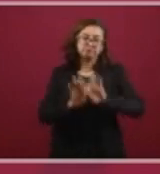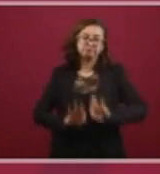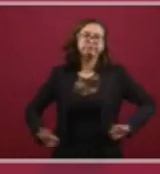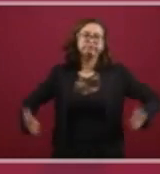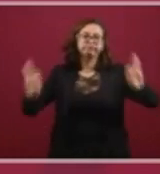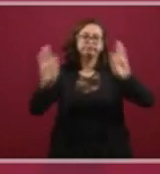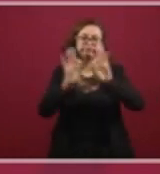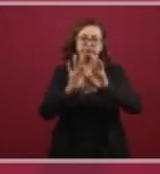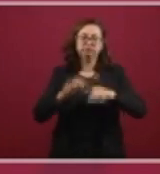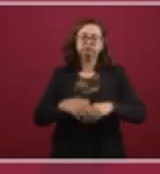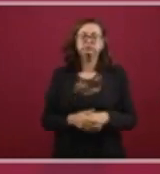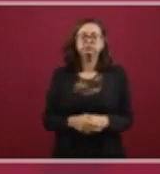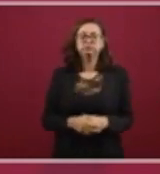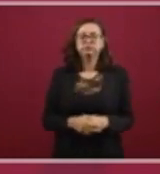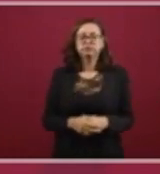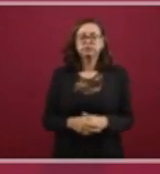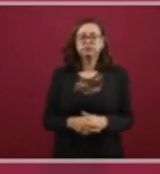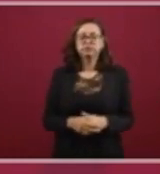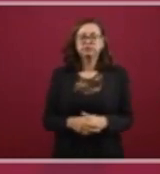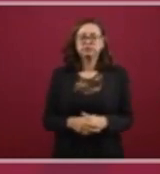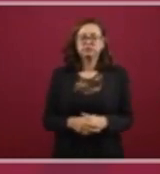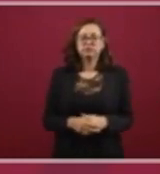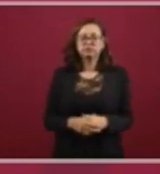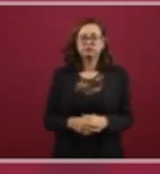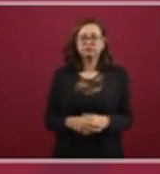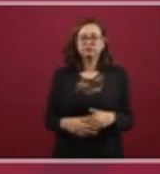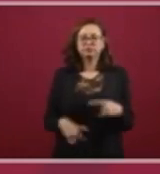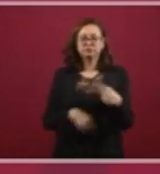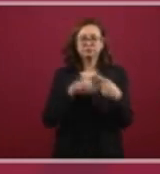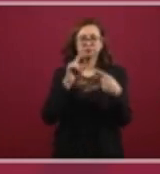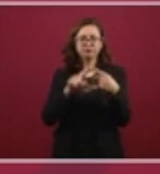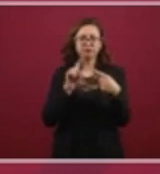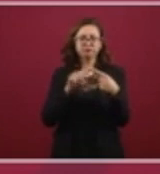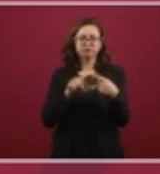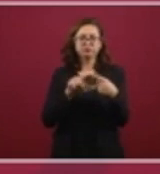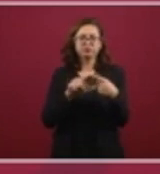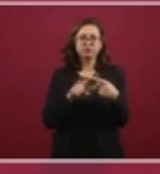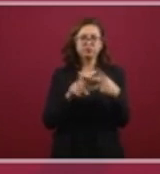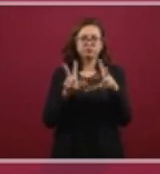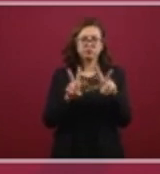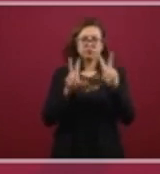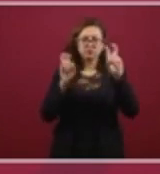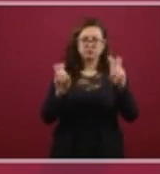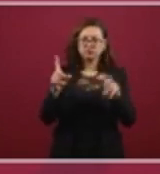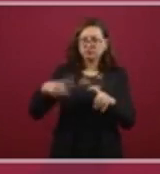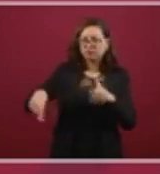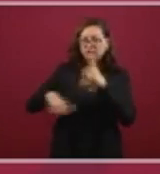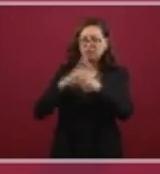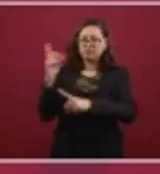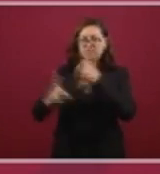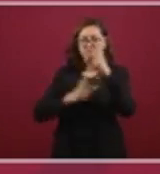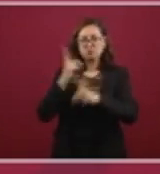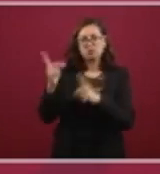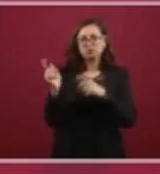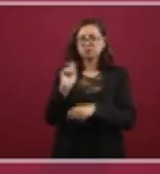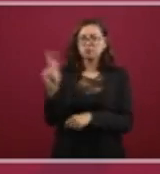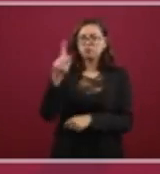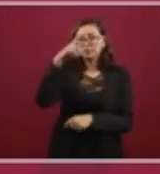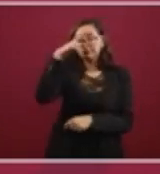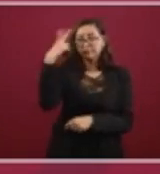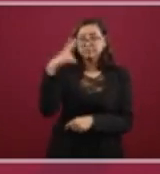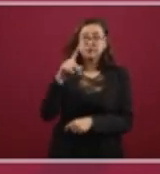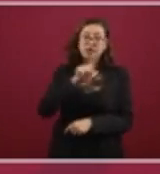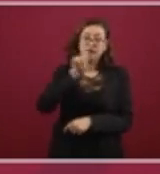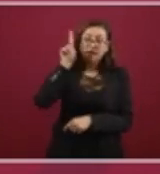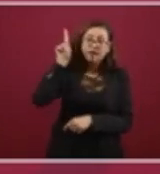importantes, lo que tiene que ver con el desempeño de los deportistas mexicanos en